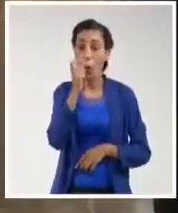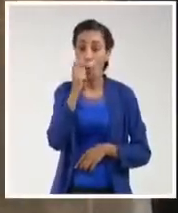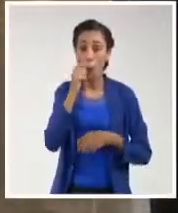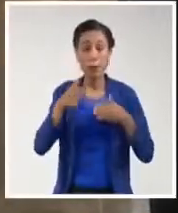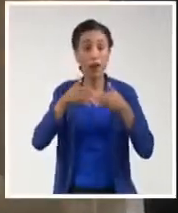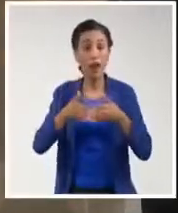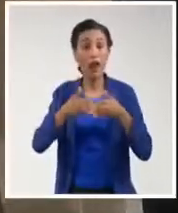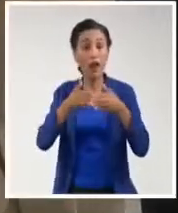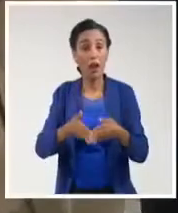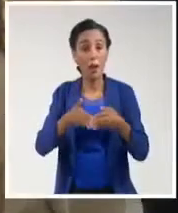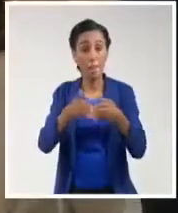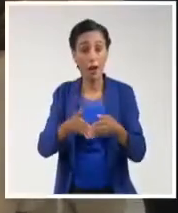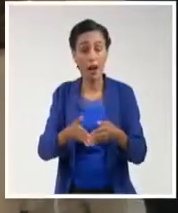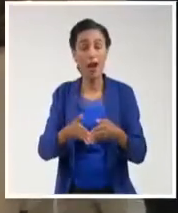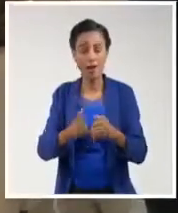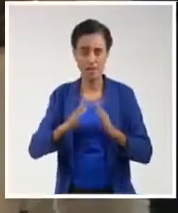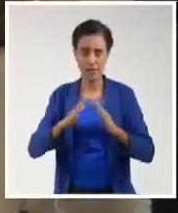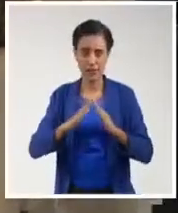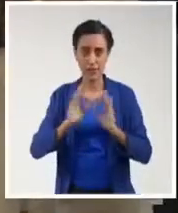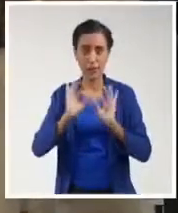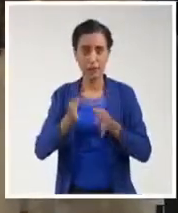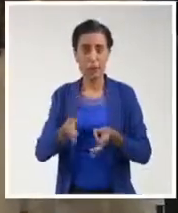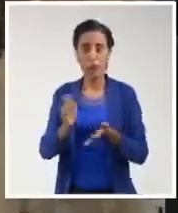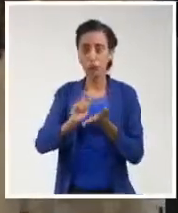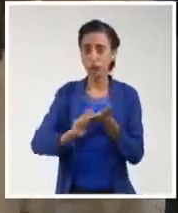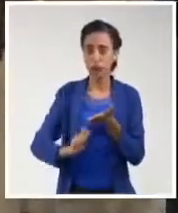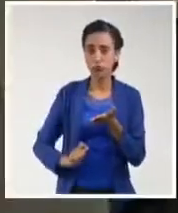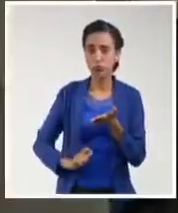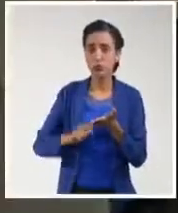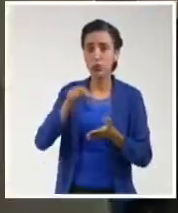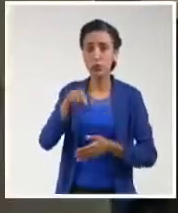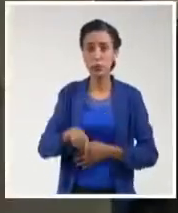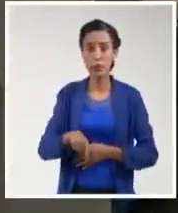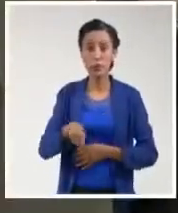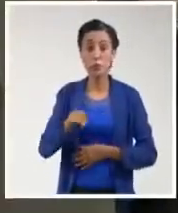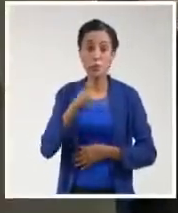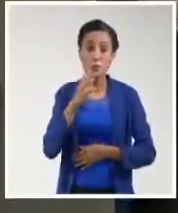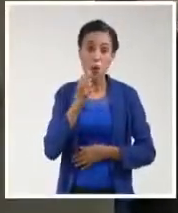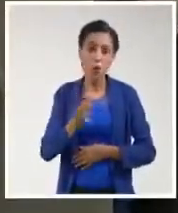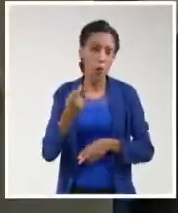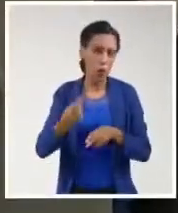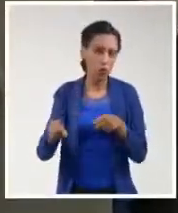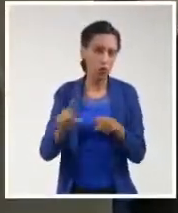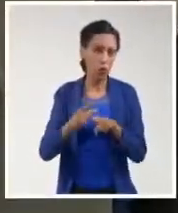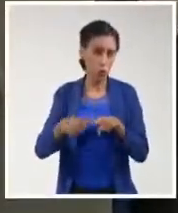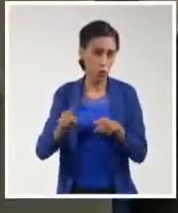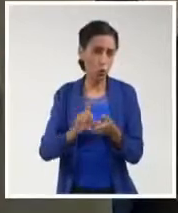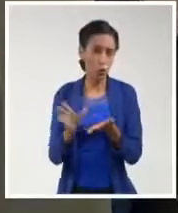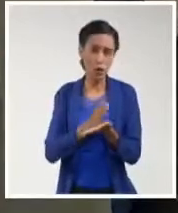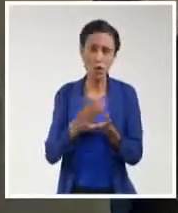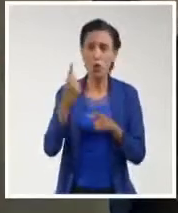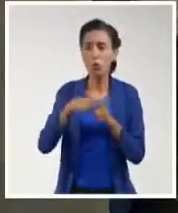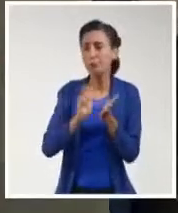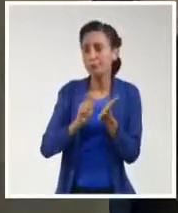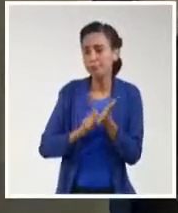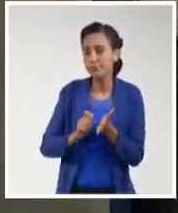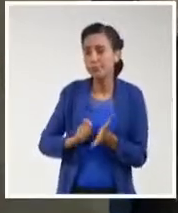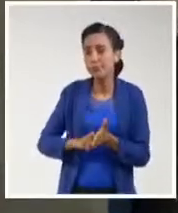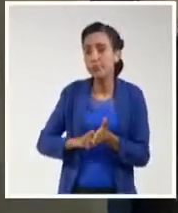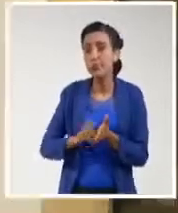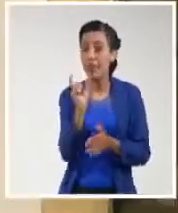Aldo Daniel Naranjo, autor de El estandarte que hemos levantado, Apuntes cronológicos, Carlos Manuel